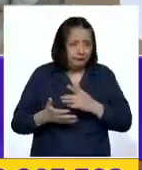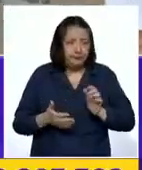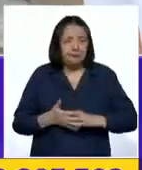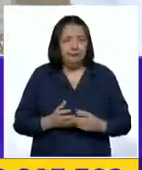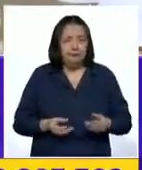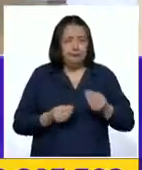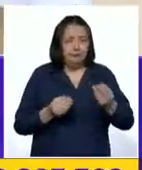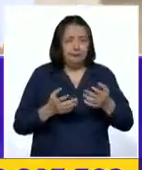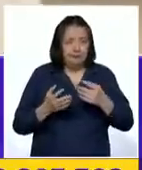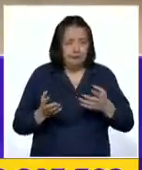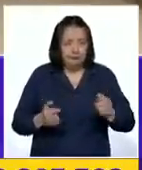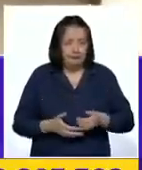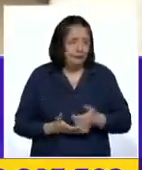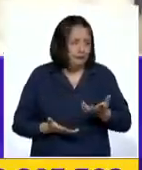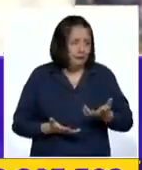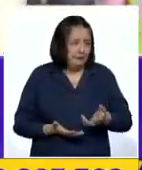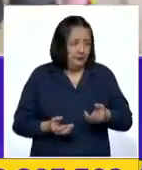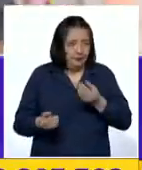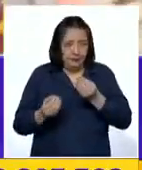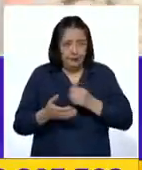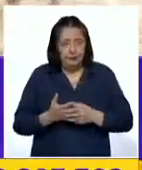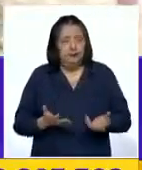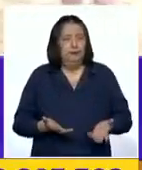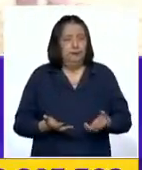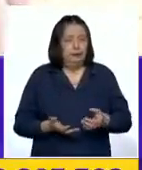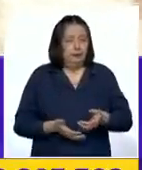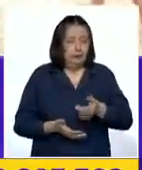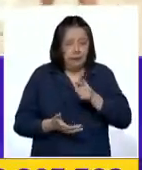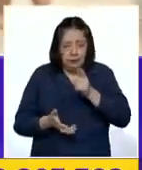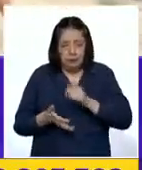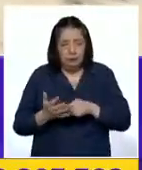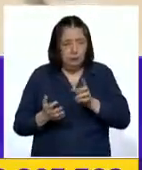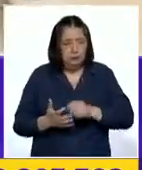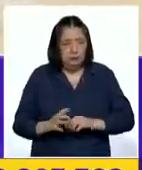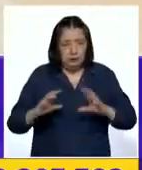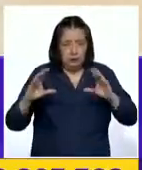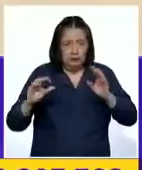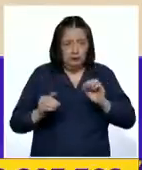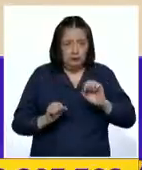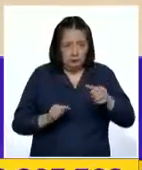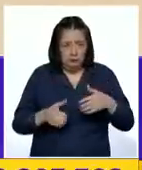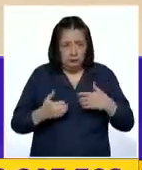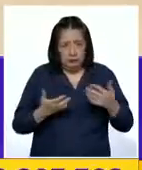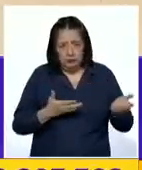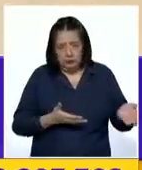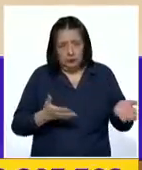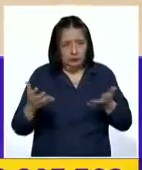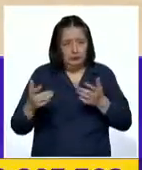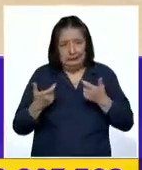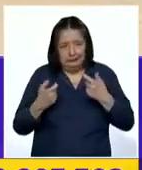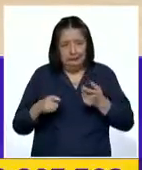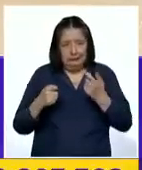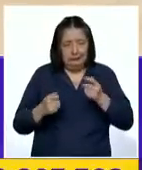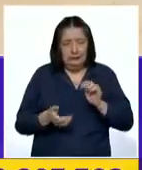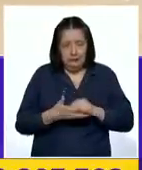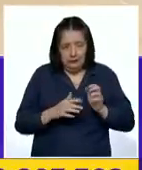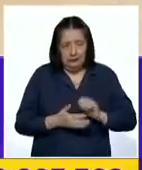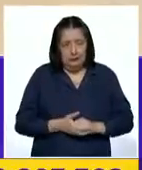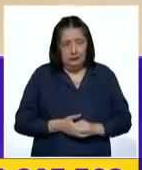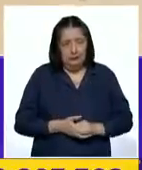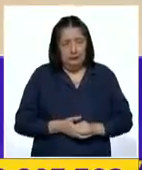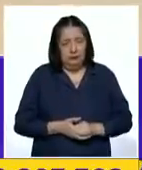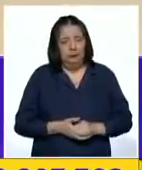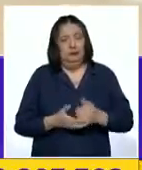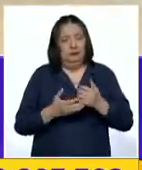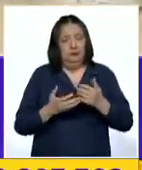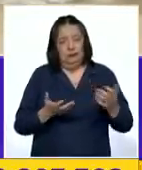víveres, algunas botellas de agua, algunos colchones. Continúan ellos pudiendo llevar, tratando de sacar lo poco que han